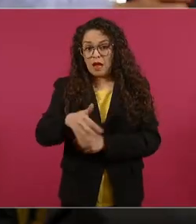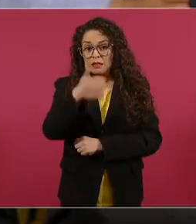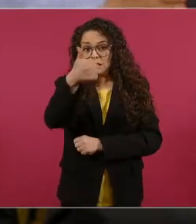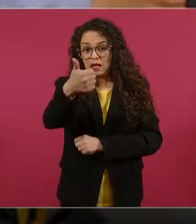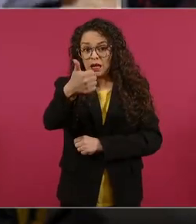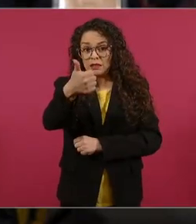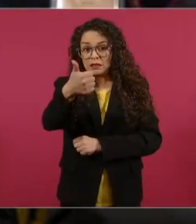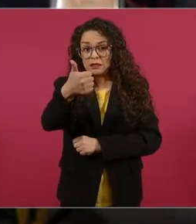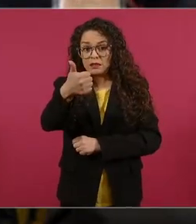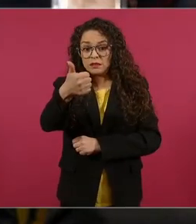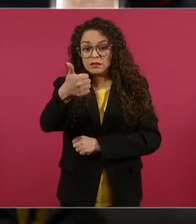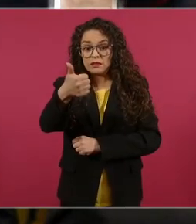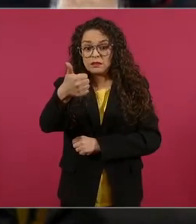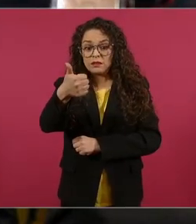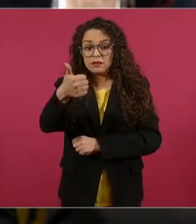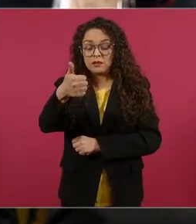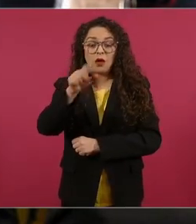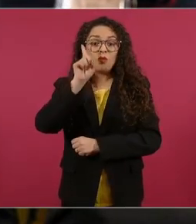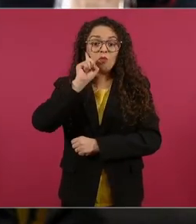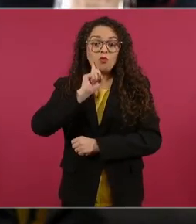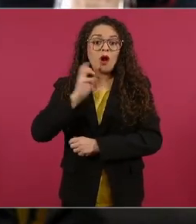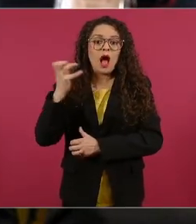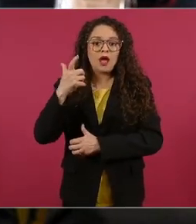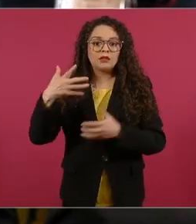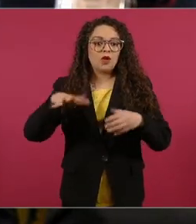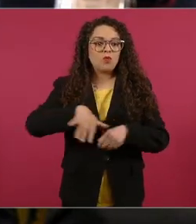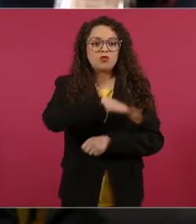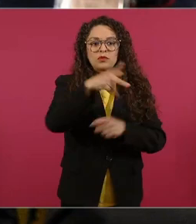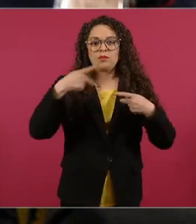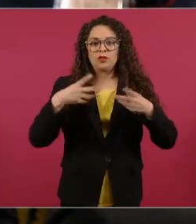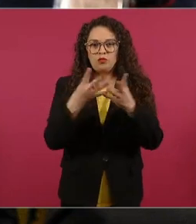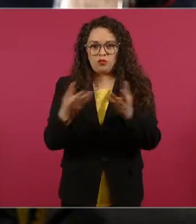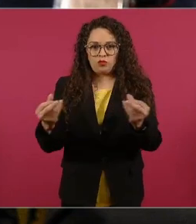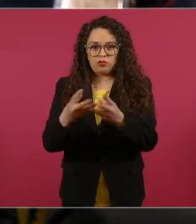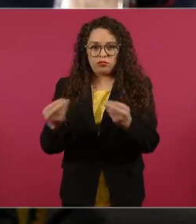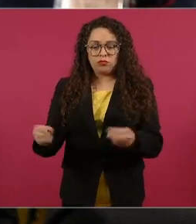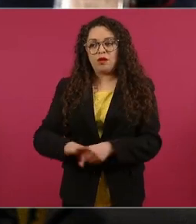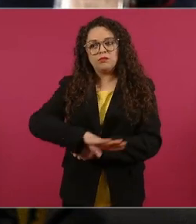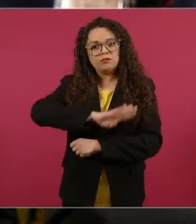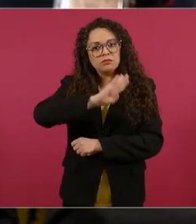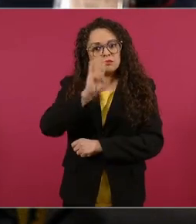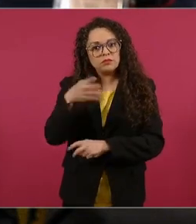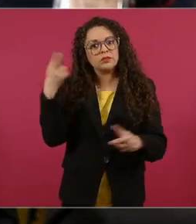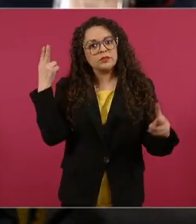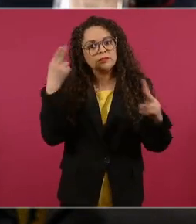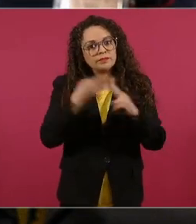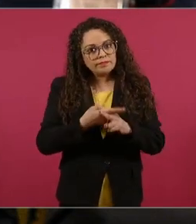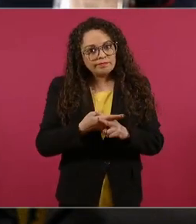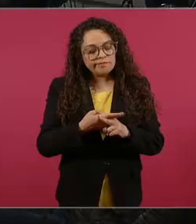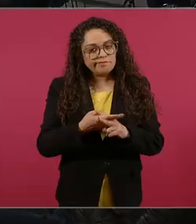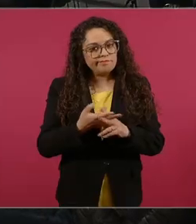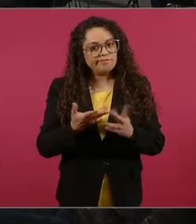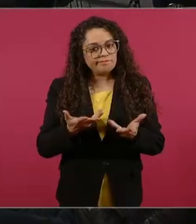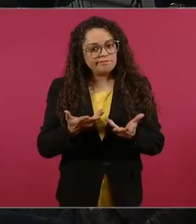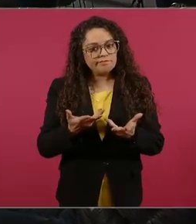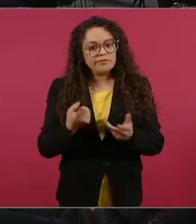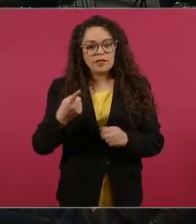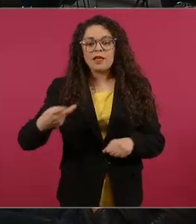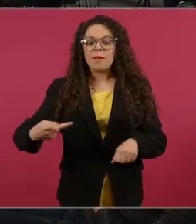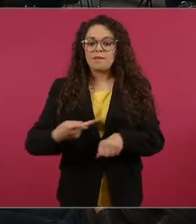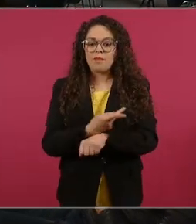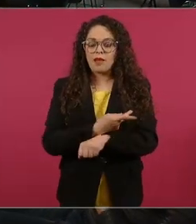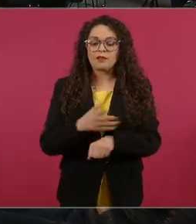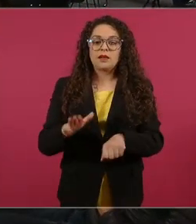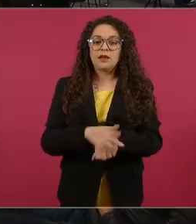buscadoras. Y le pregunto primero esto en un contexto de abordar lo que La Jornada publicó